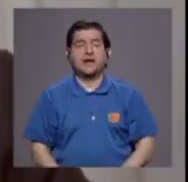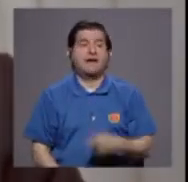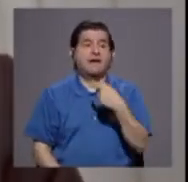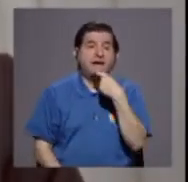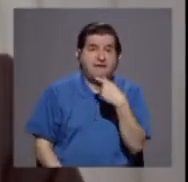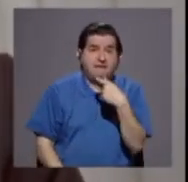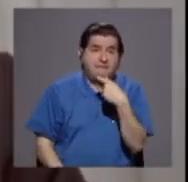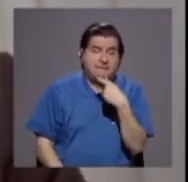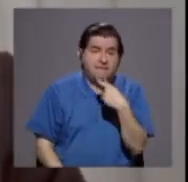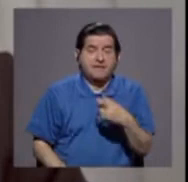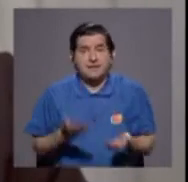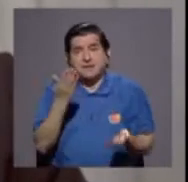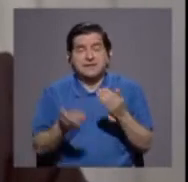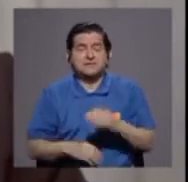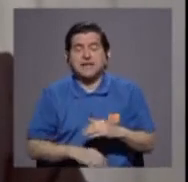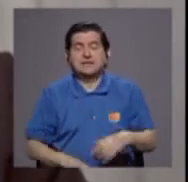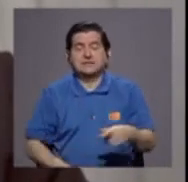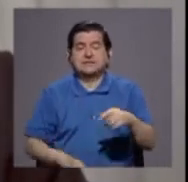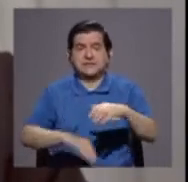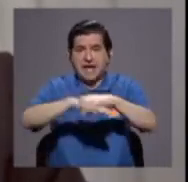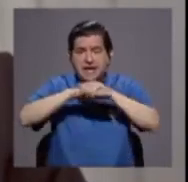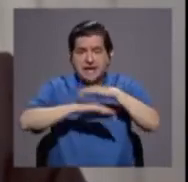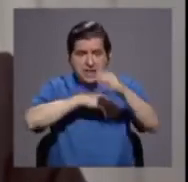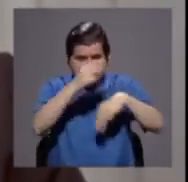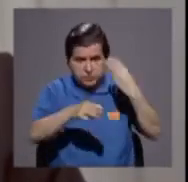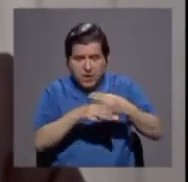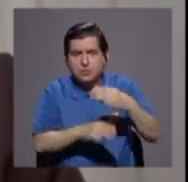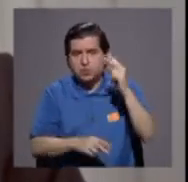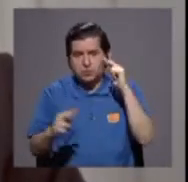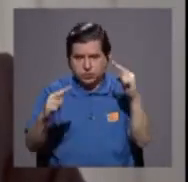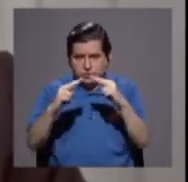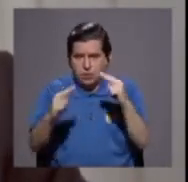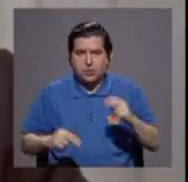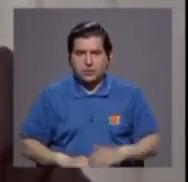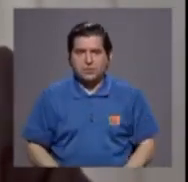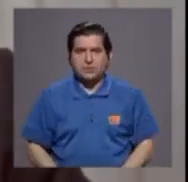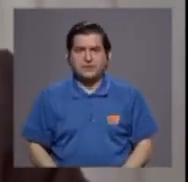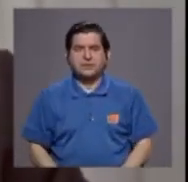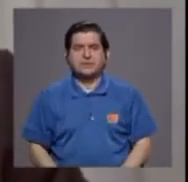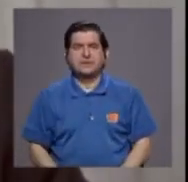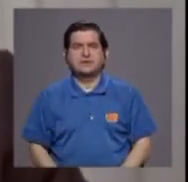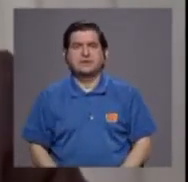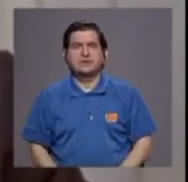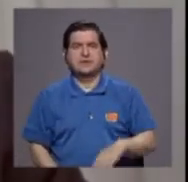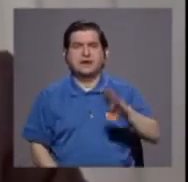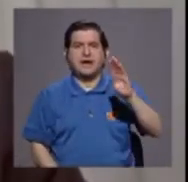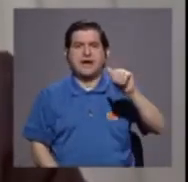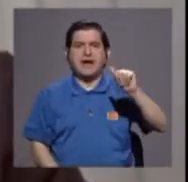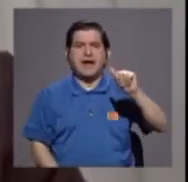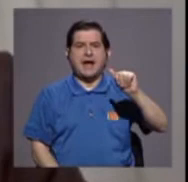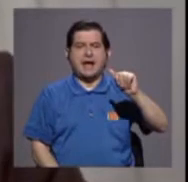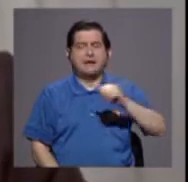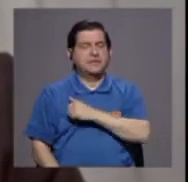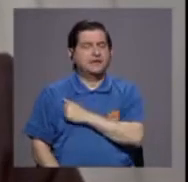o en el mundo entero pasó a conocerse como Abenomics, que